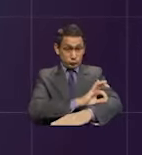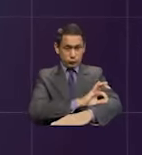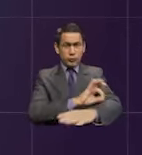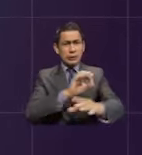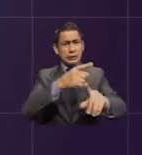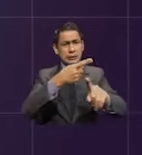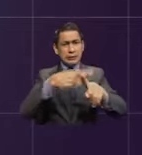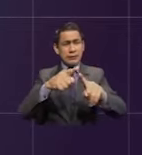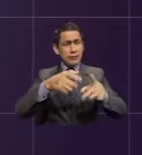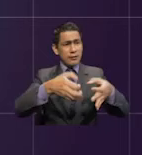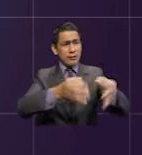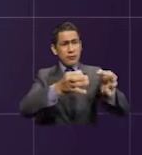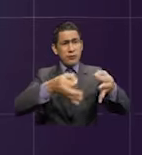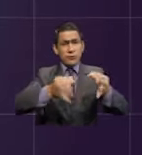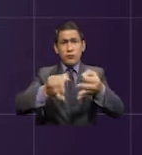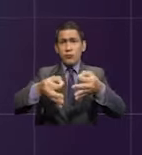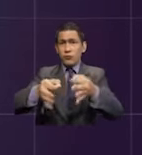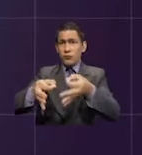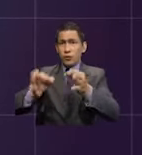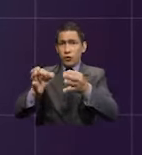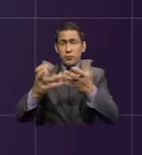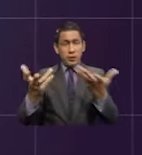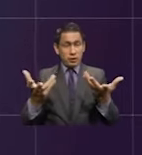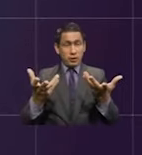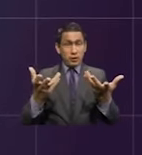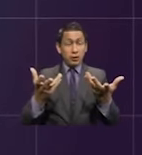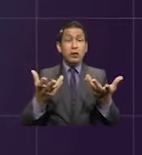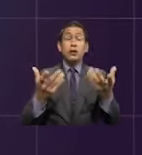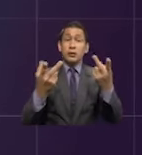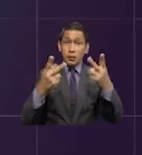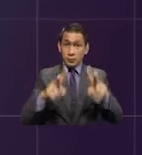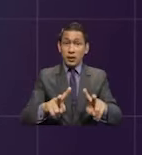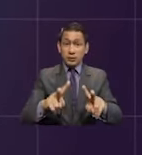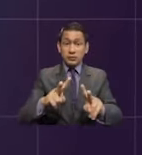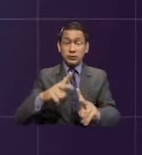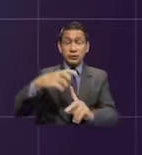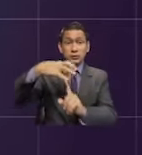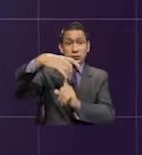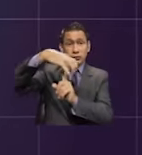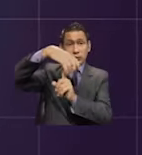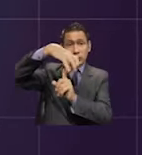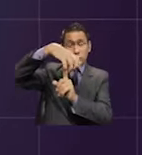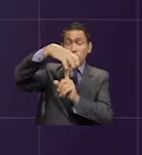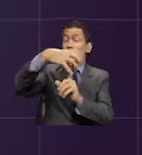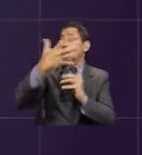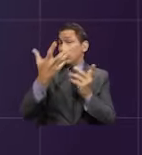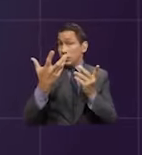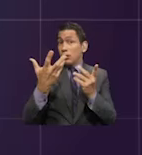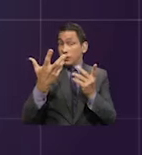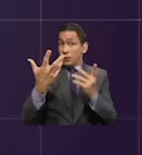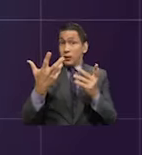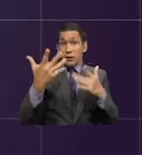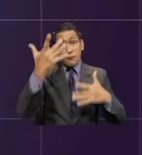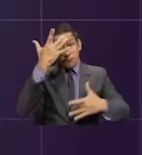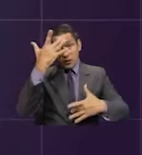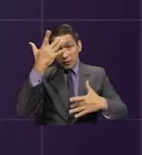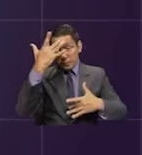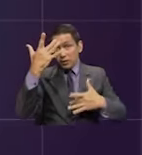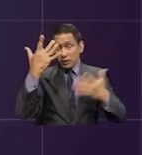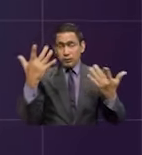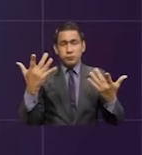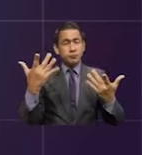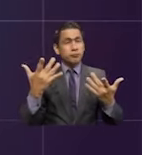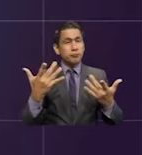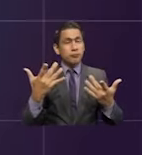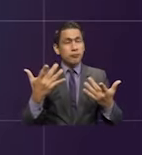grave. Leptospirosis. Enfermedad bacteriana que se transmite por la orina de animales infectados.